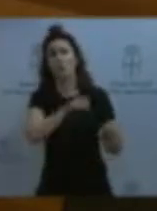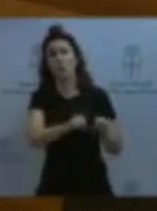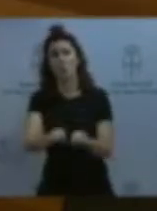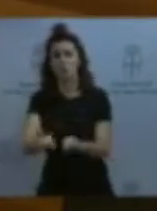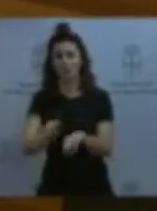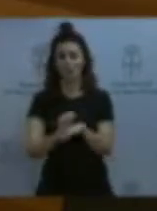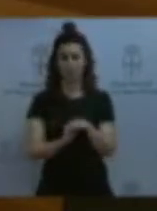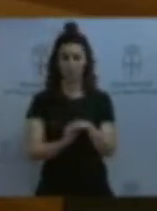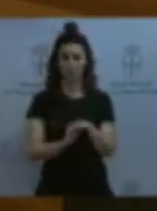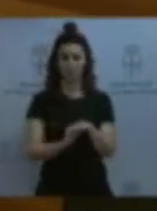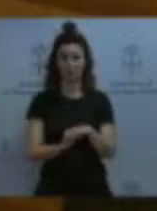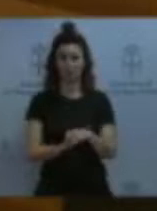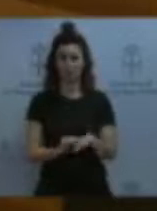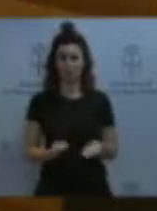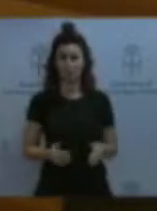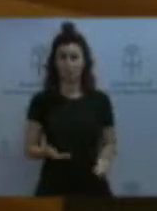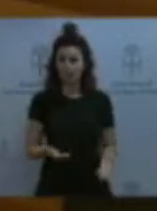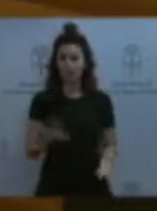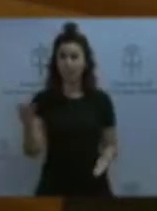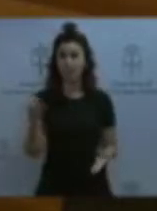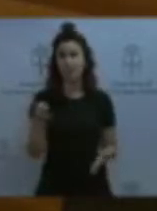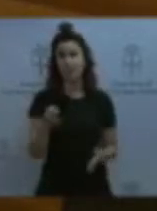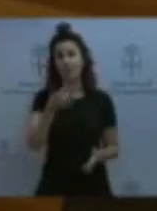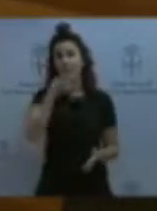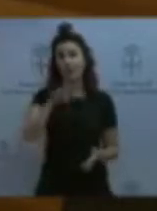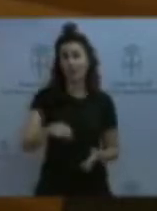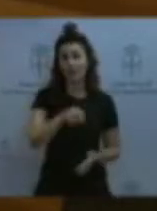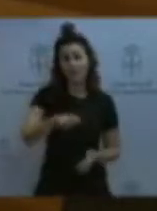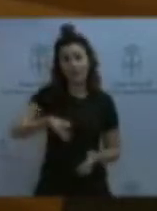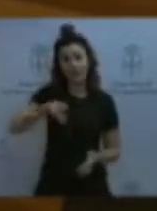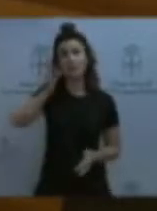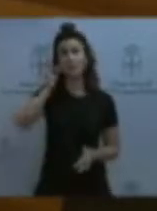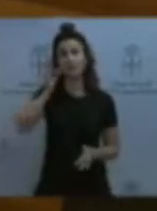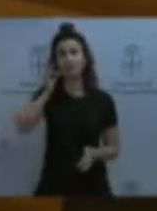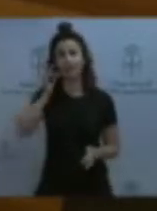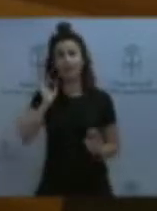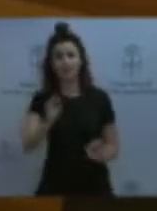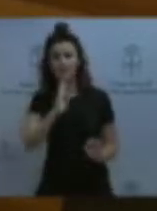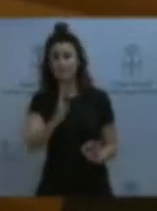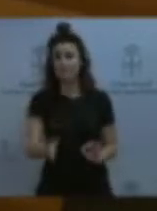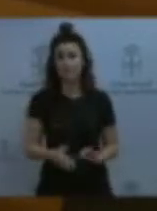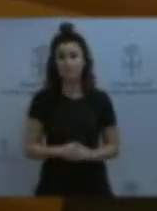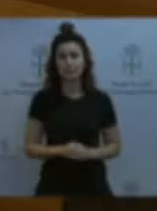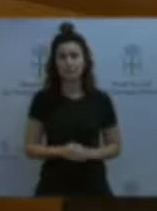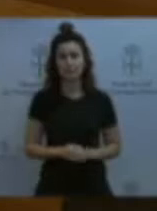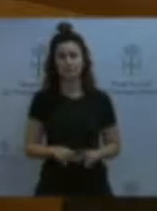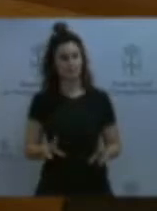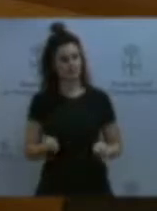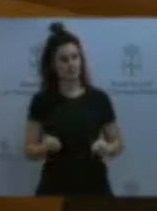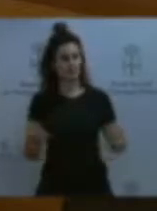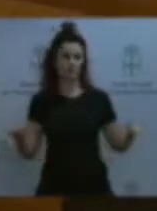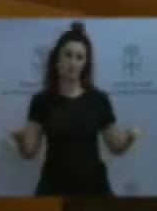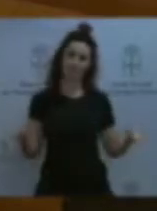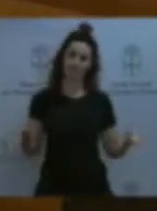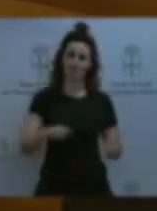Tenía que ir a tomar un café. Y así lo espetó. A la sociedad civil valdesana,